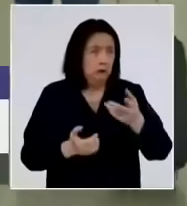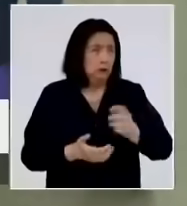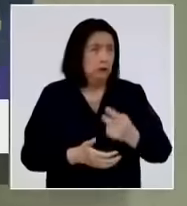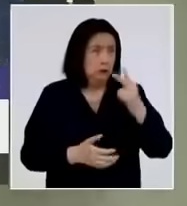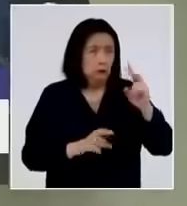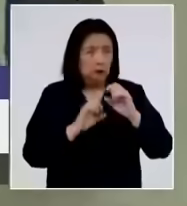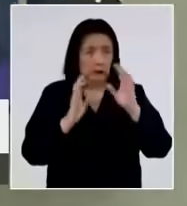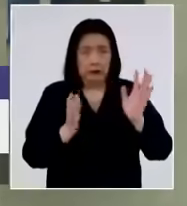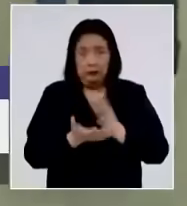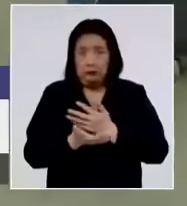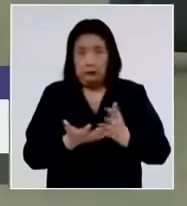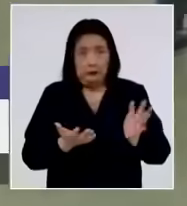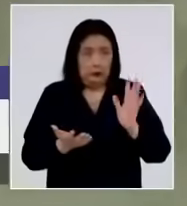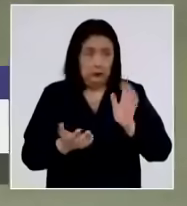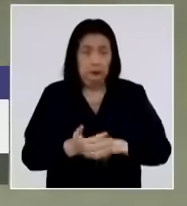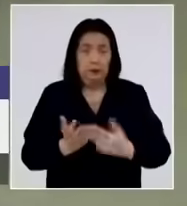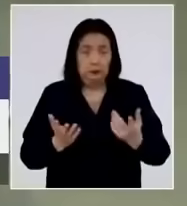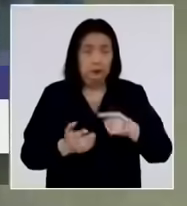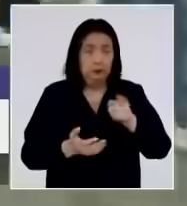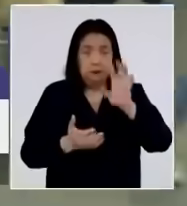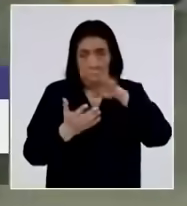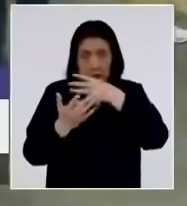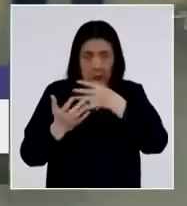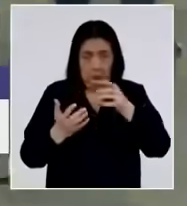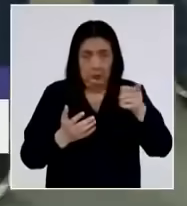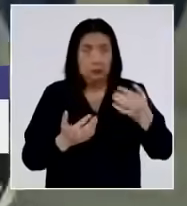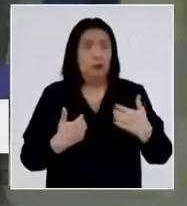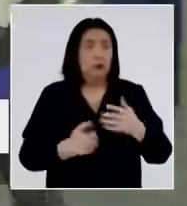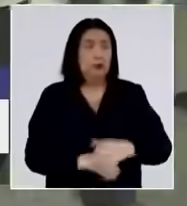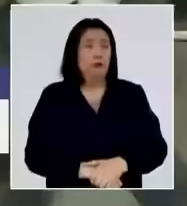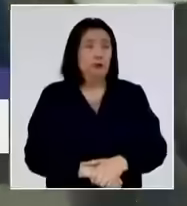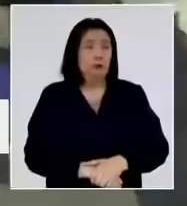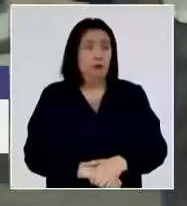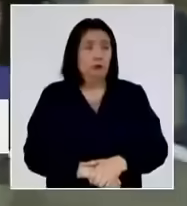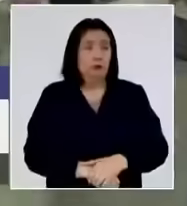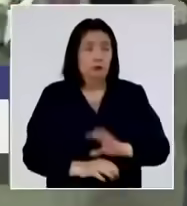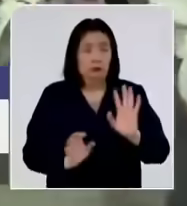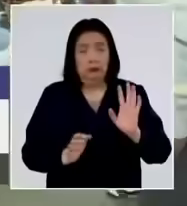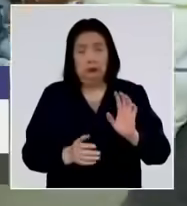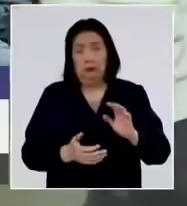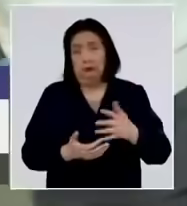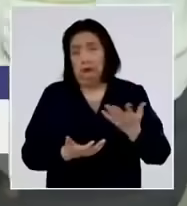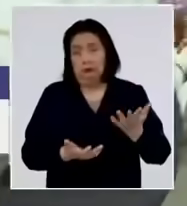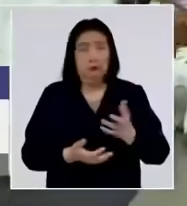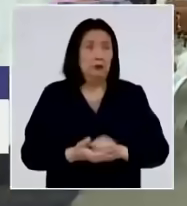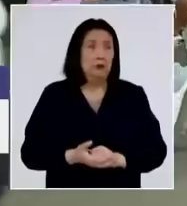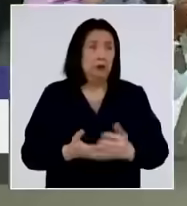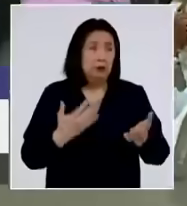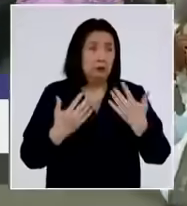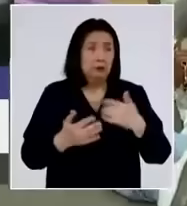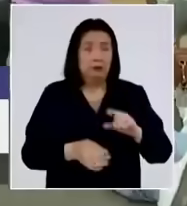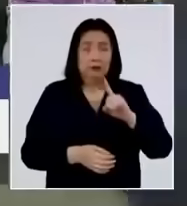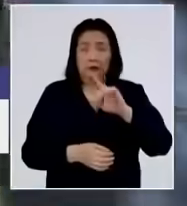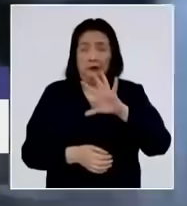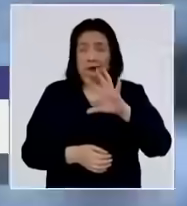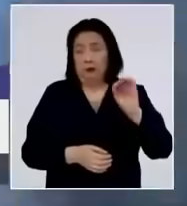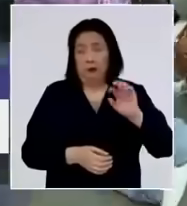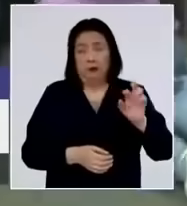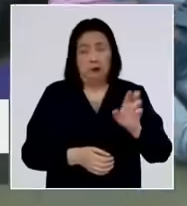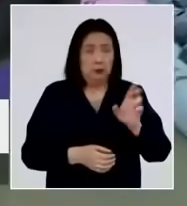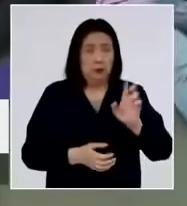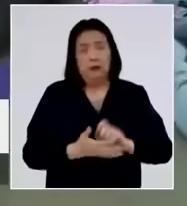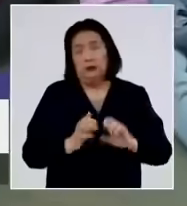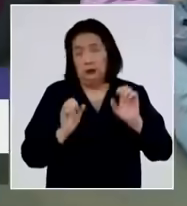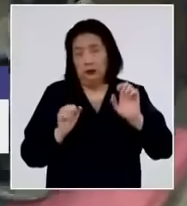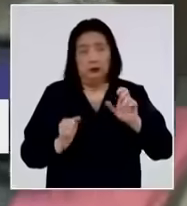dos días que no estaba para nada en el itinerario que ustedes tenían programado? Sí, nosotros estamos hablando de 100, $150 que